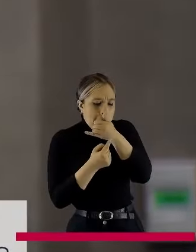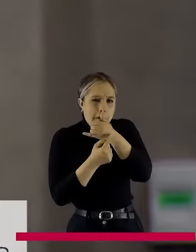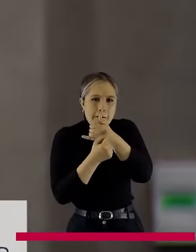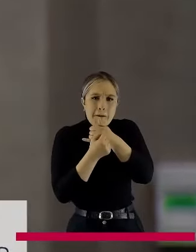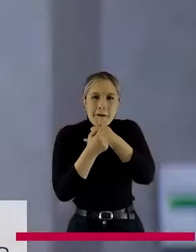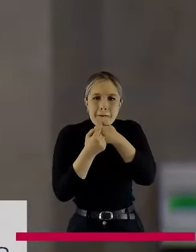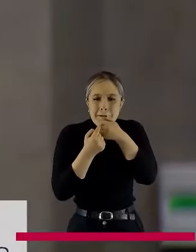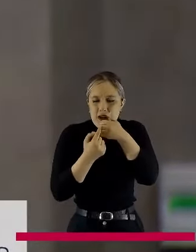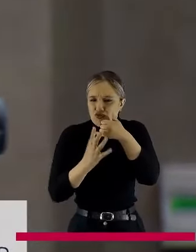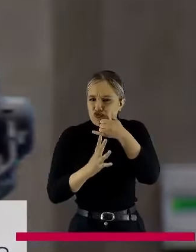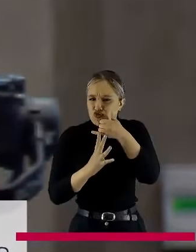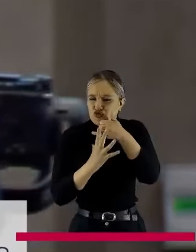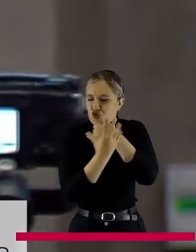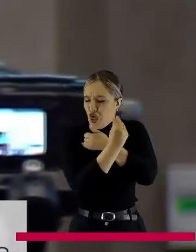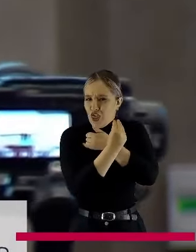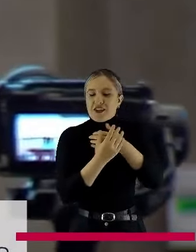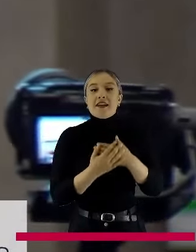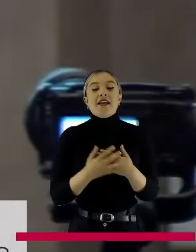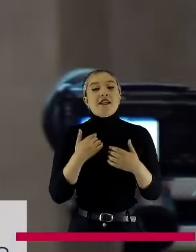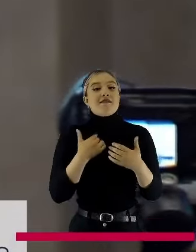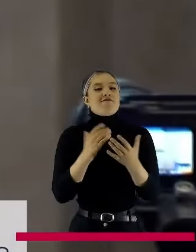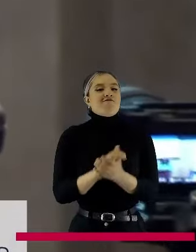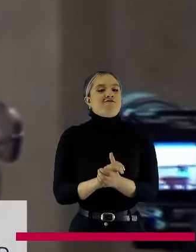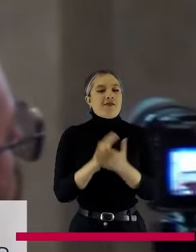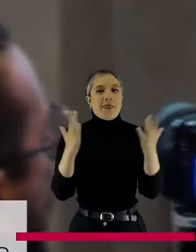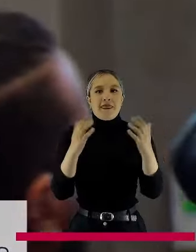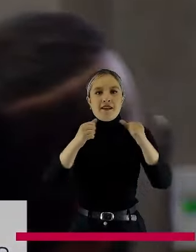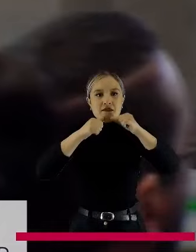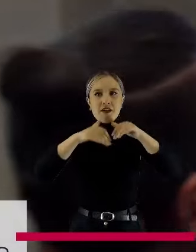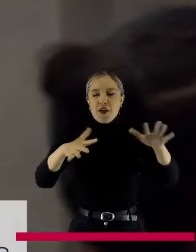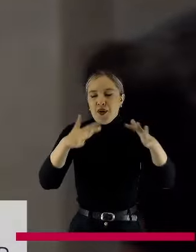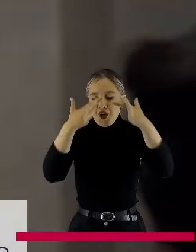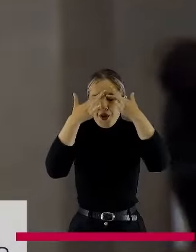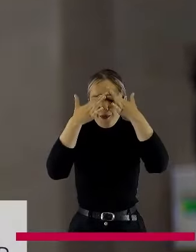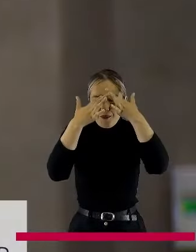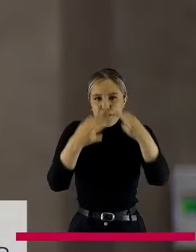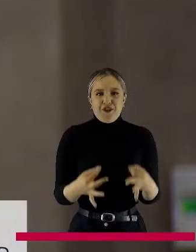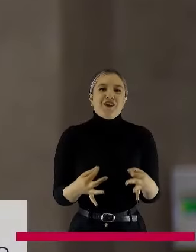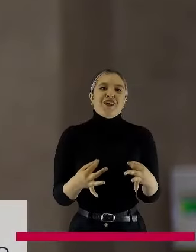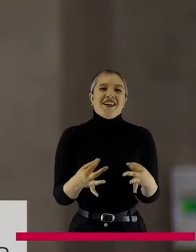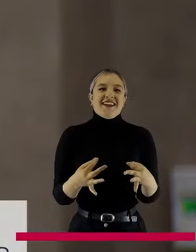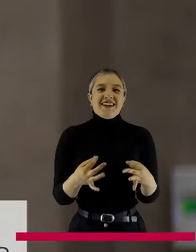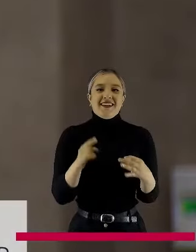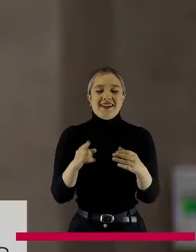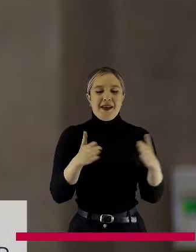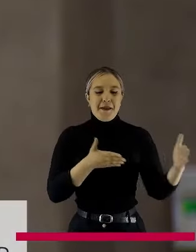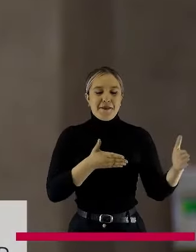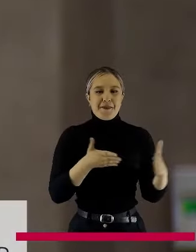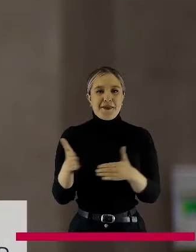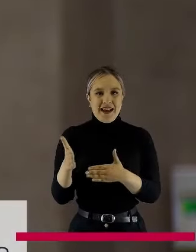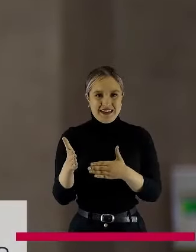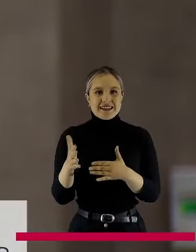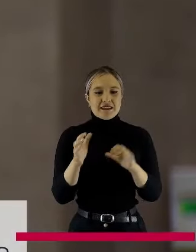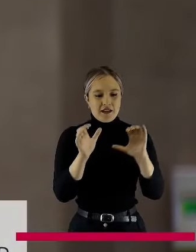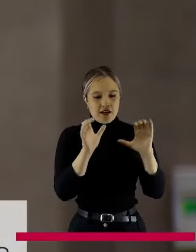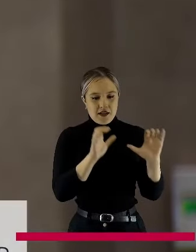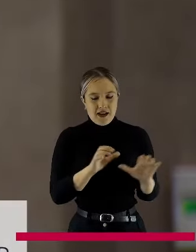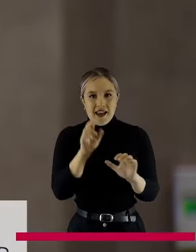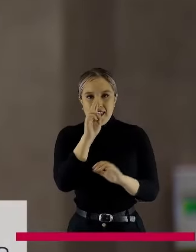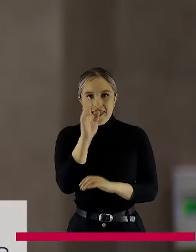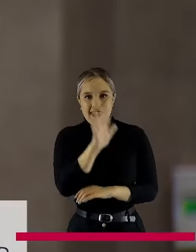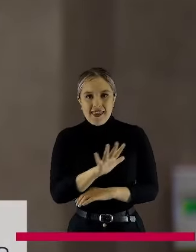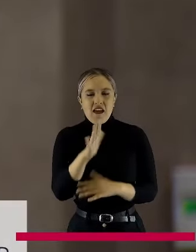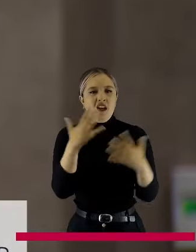país, y saludar el lanzamiento, por fin, del Plan Nacional